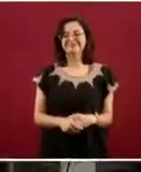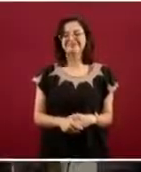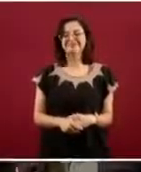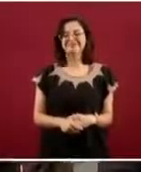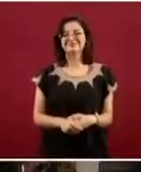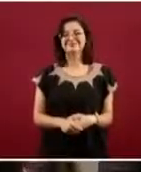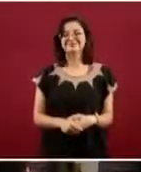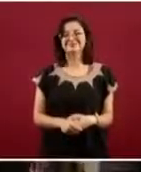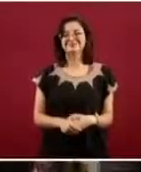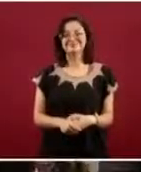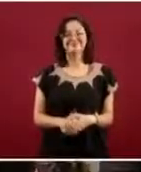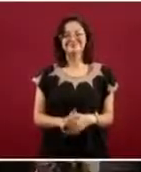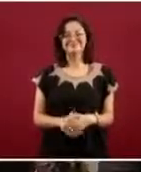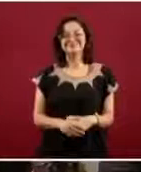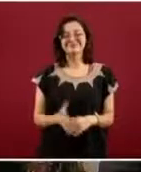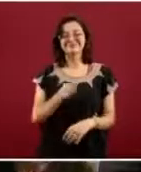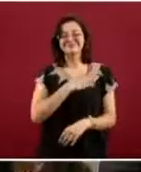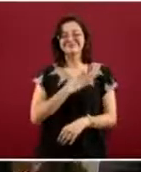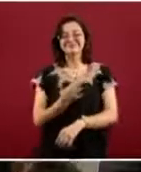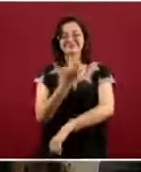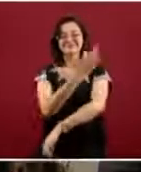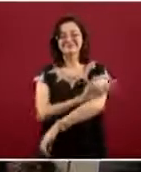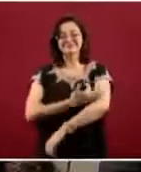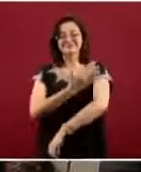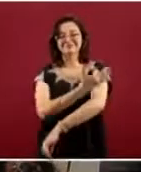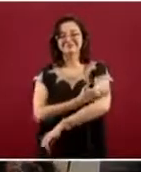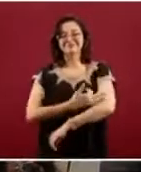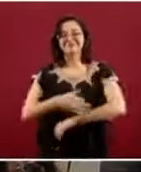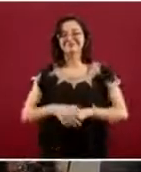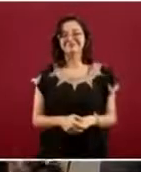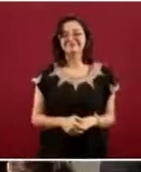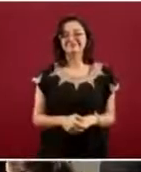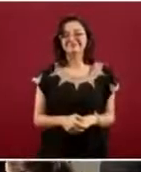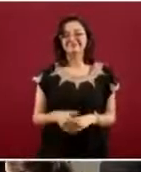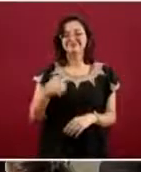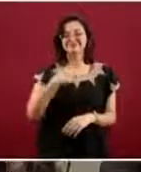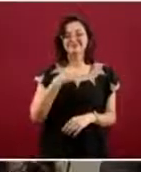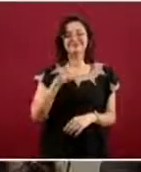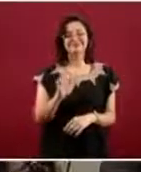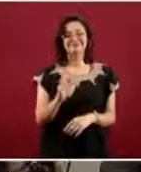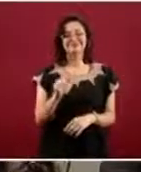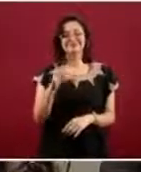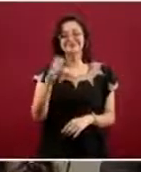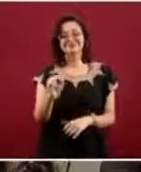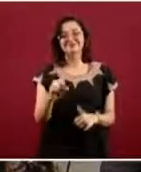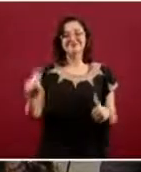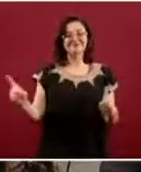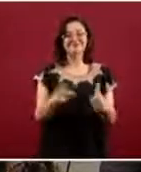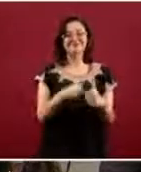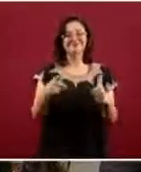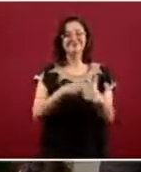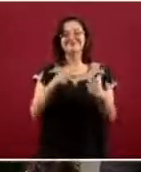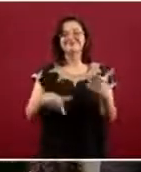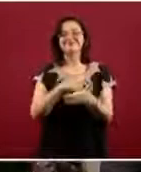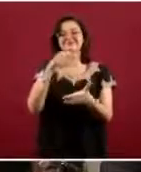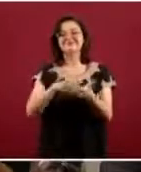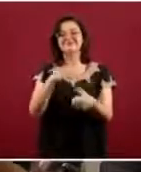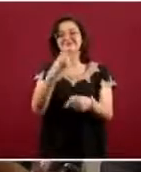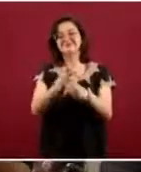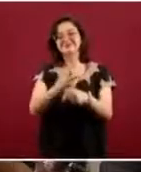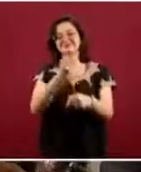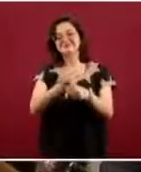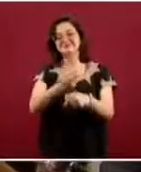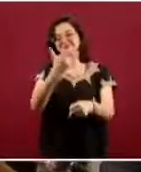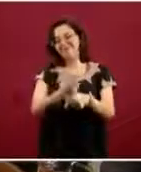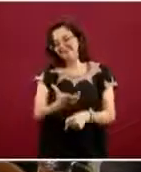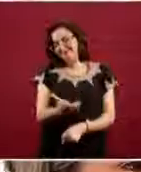Buenas tardes, Carlos Cabeza, del Diario de Nuevo Laredo. En primer lugar, felicitar al señor subsecretario